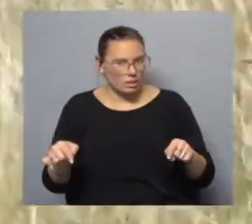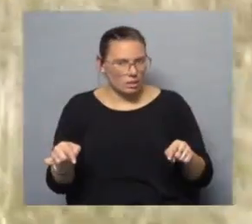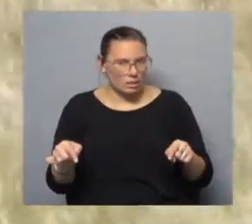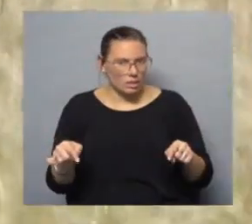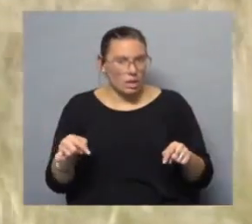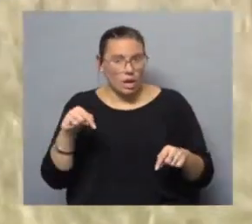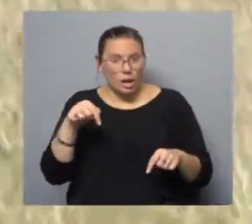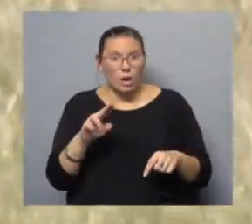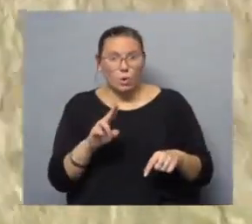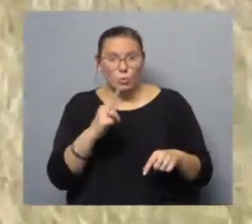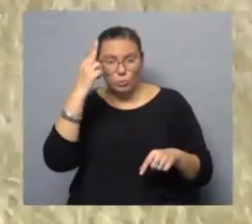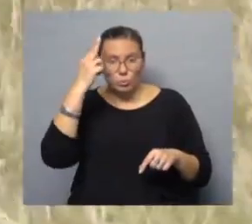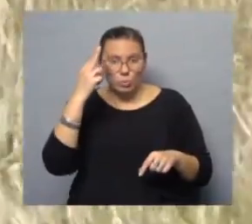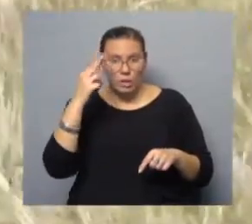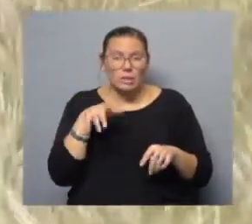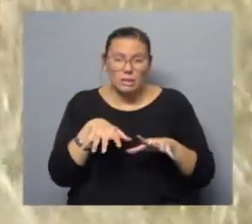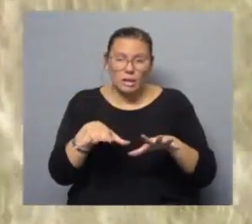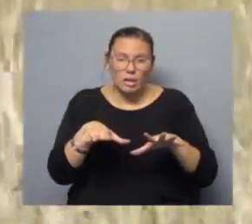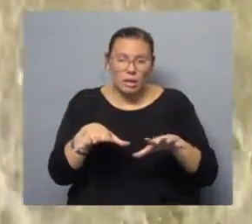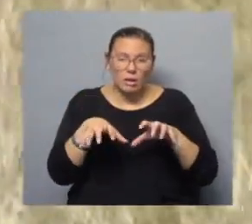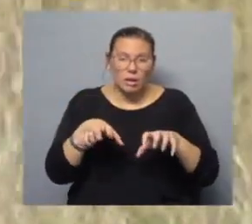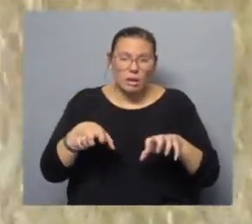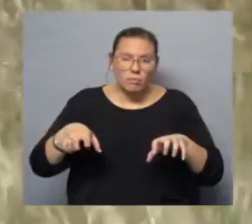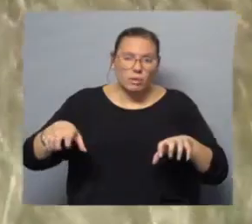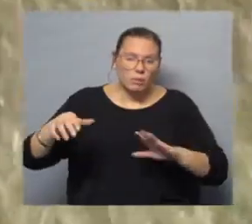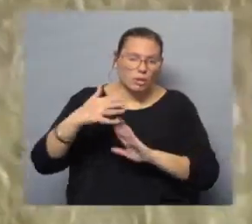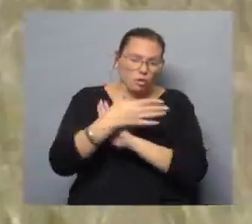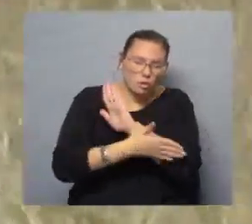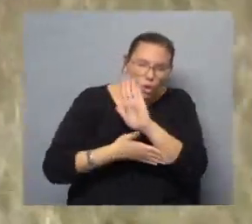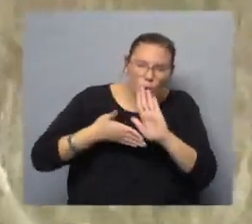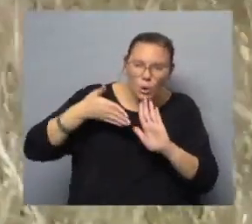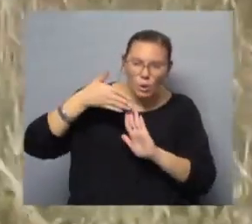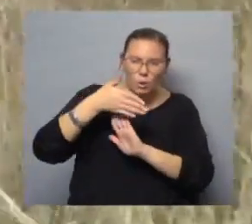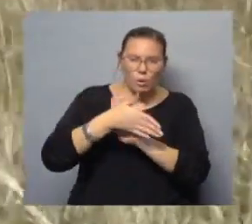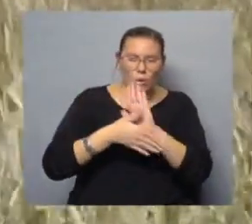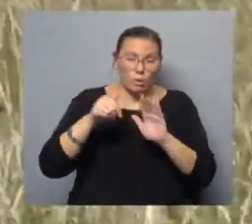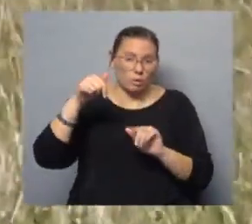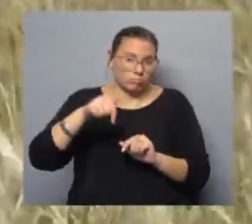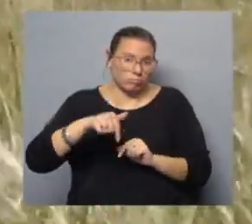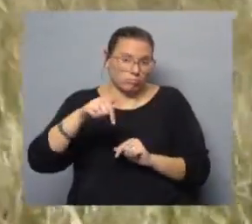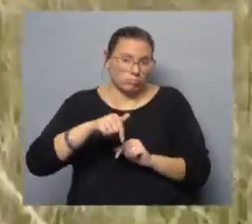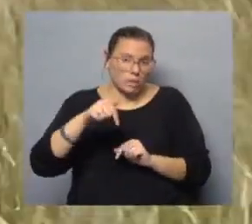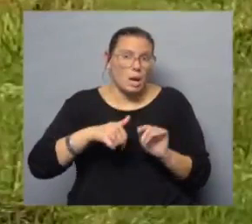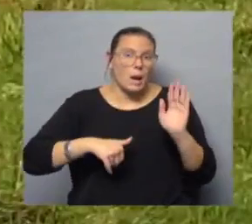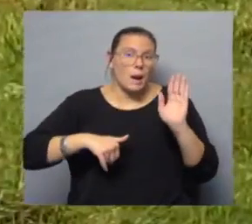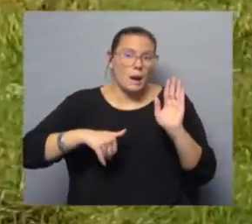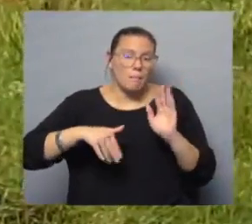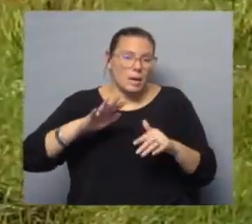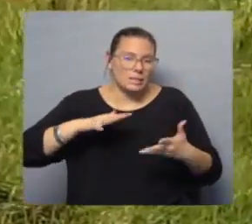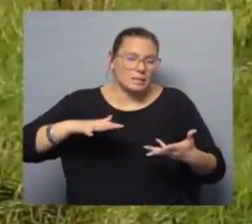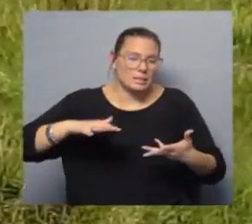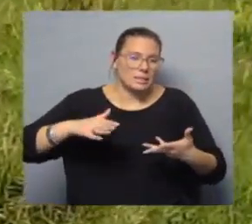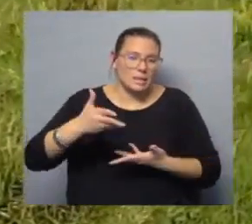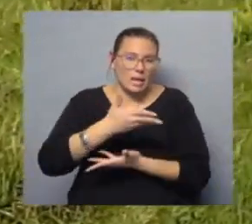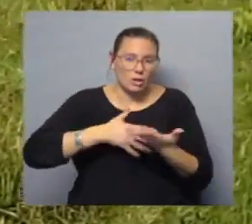porque en Uruguay, vivir prácticamente en todo el país, porque en nuestro país tiene más que nada el ecosistema de